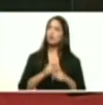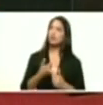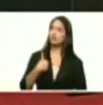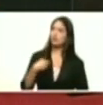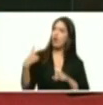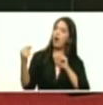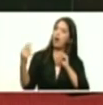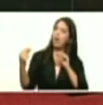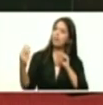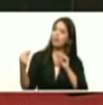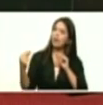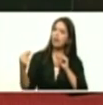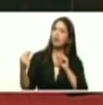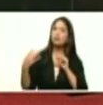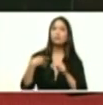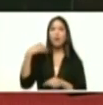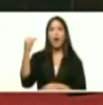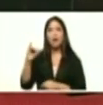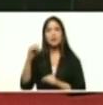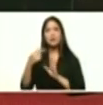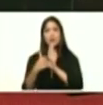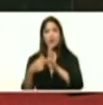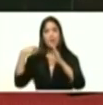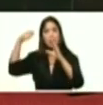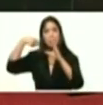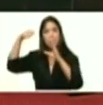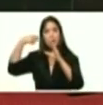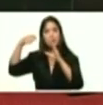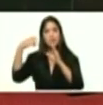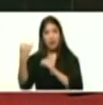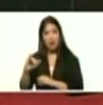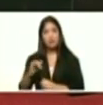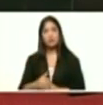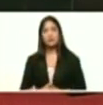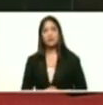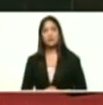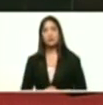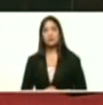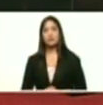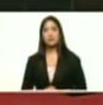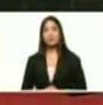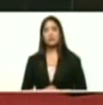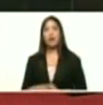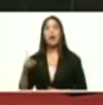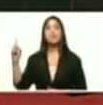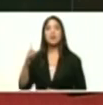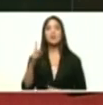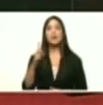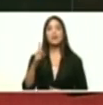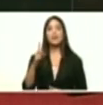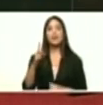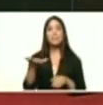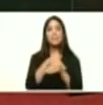puse a hablar con ellos, no sé si hay imágenes de eso, Luis José, allá viene, allá viene Luis José,